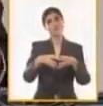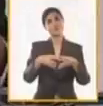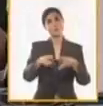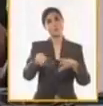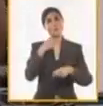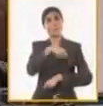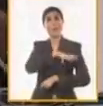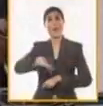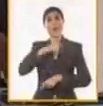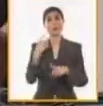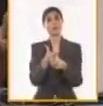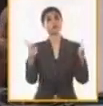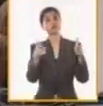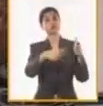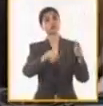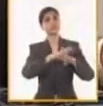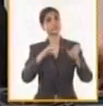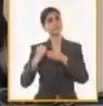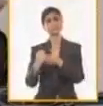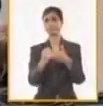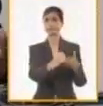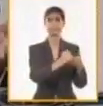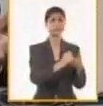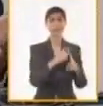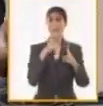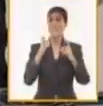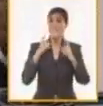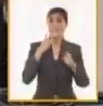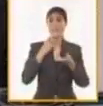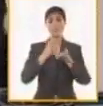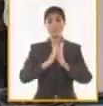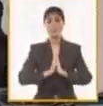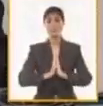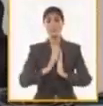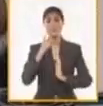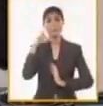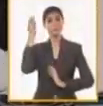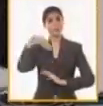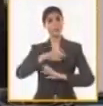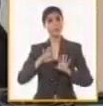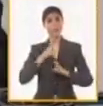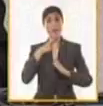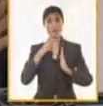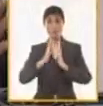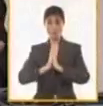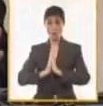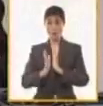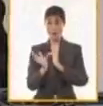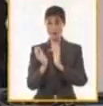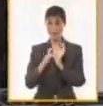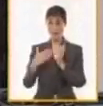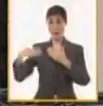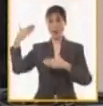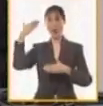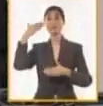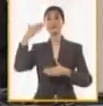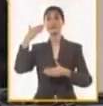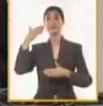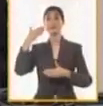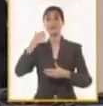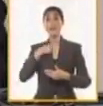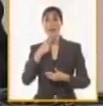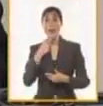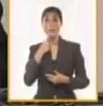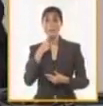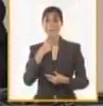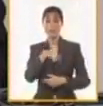población mundial que necesitaba de la Iglesia, porque no podemos obviar que la Iglesia en épocas anteriores no miraba siempre para el